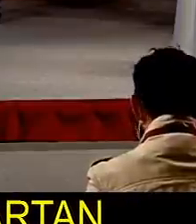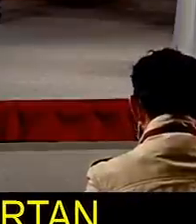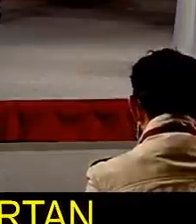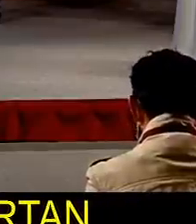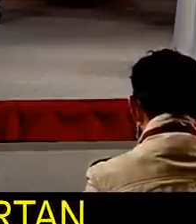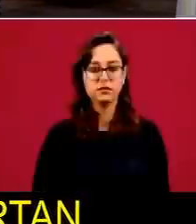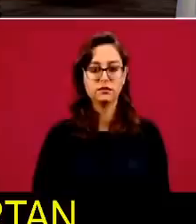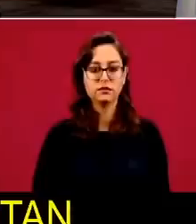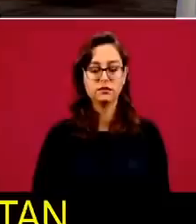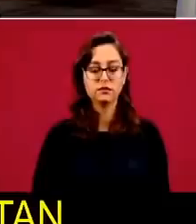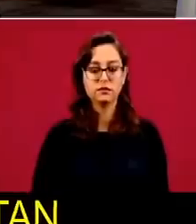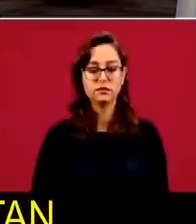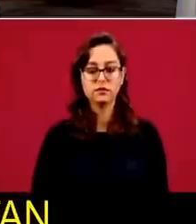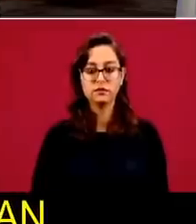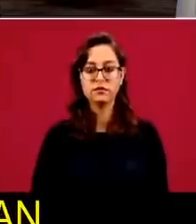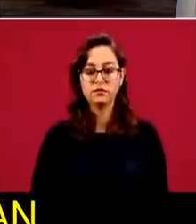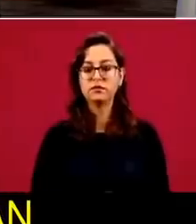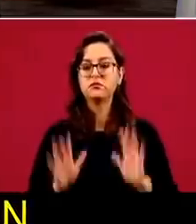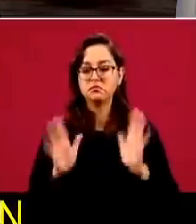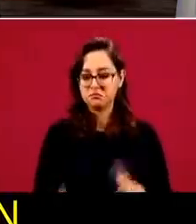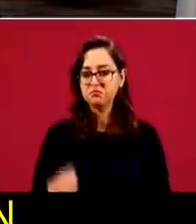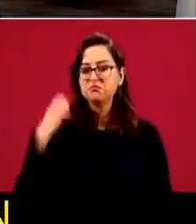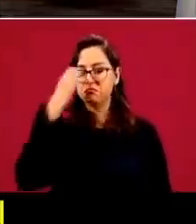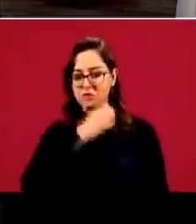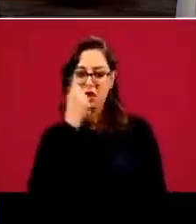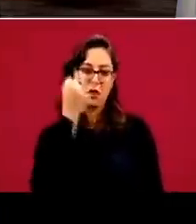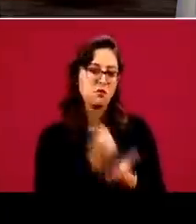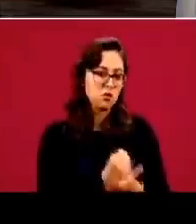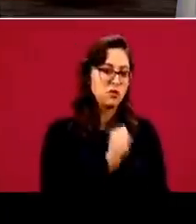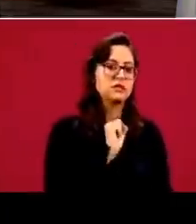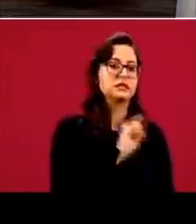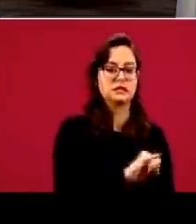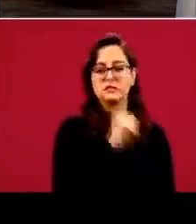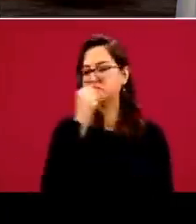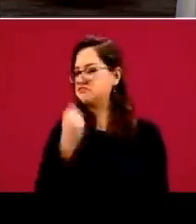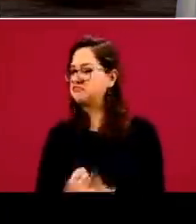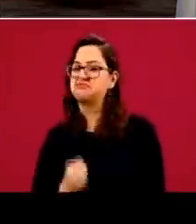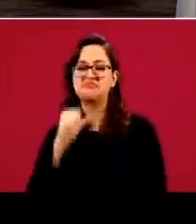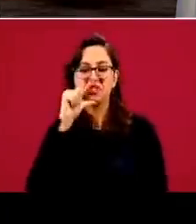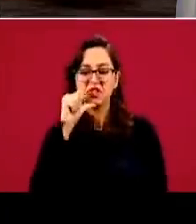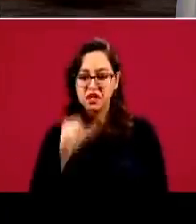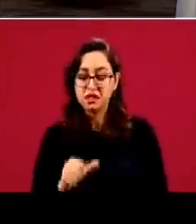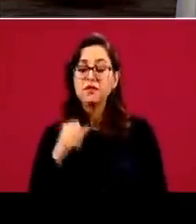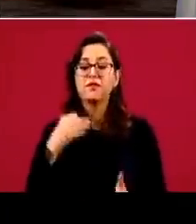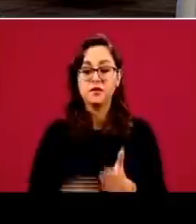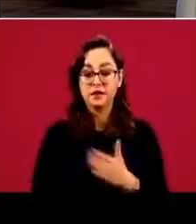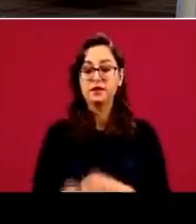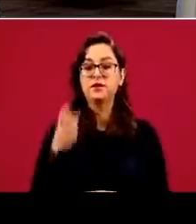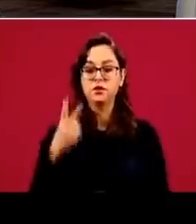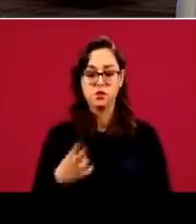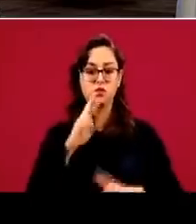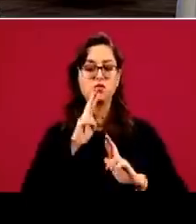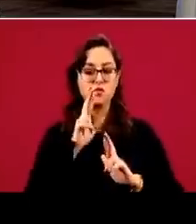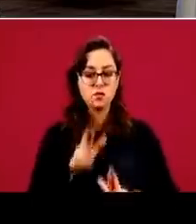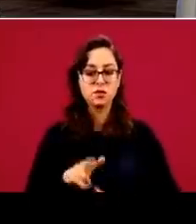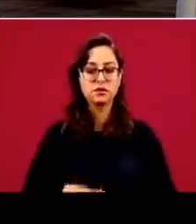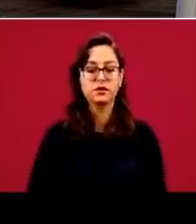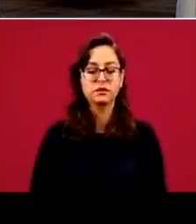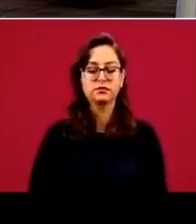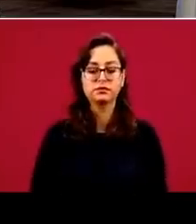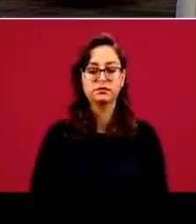evaluados aprobados no aprobados y todavía dos que nos faltan porque se nos informe el resultado